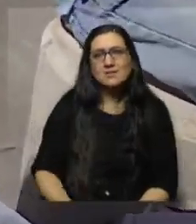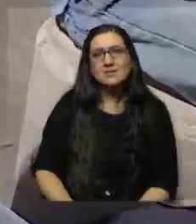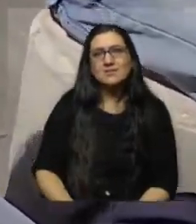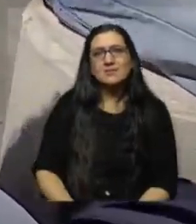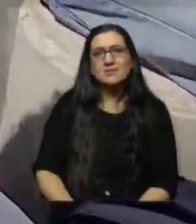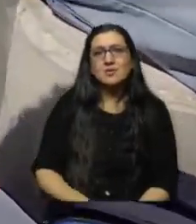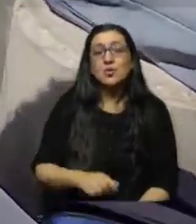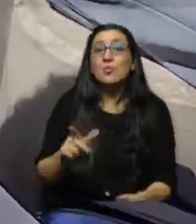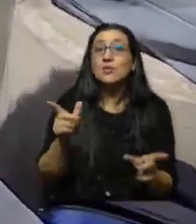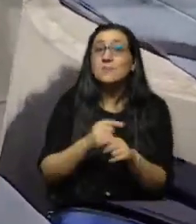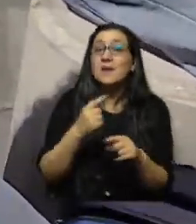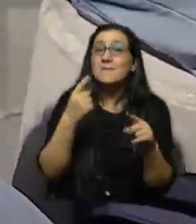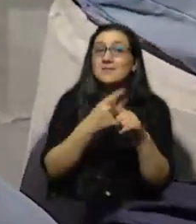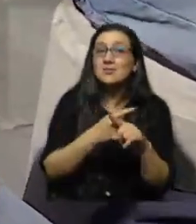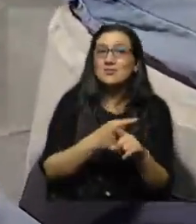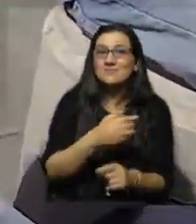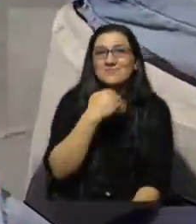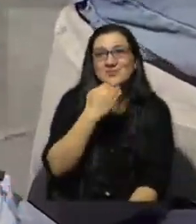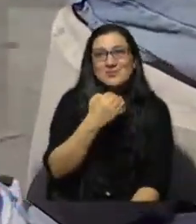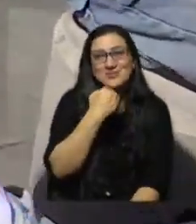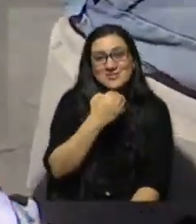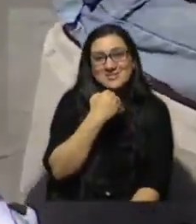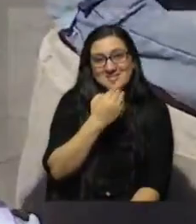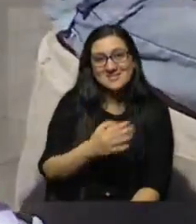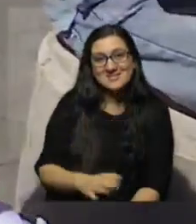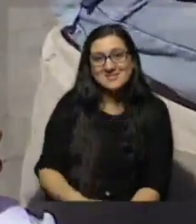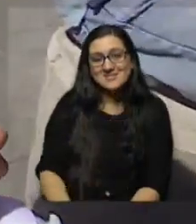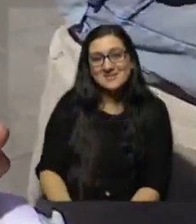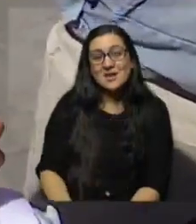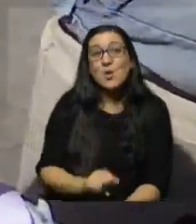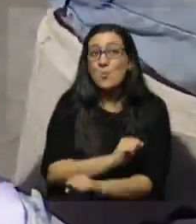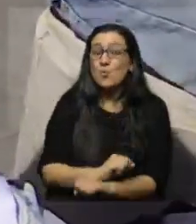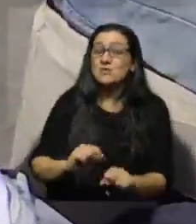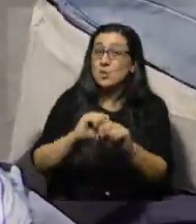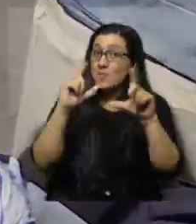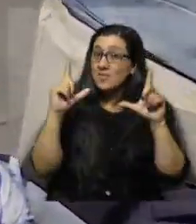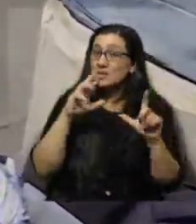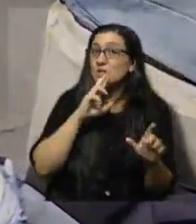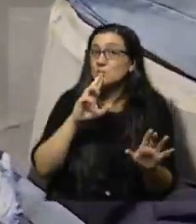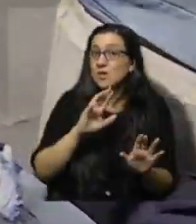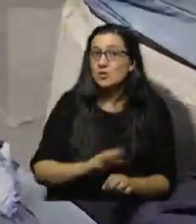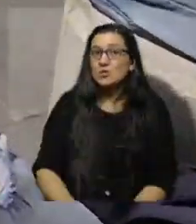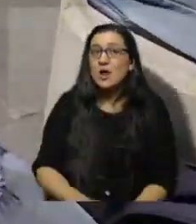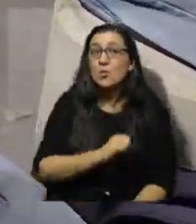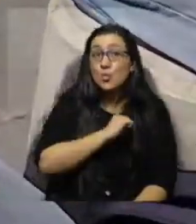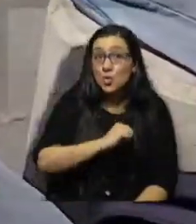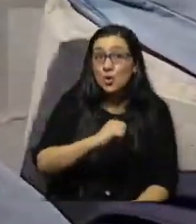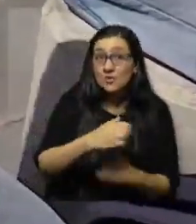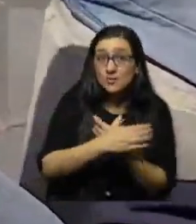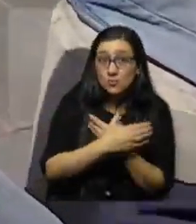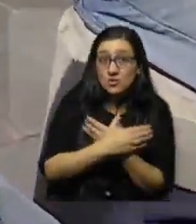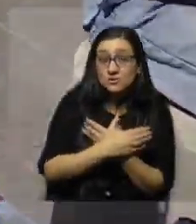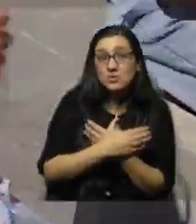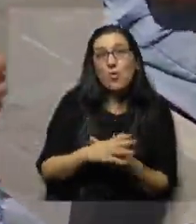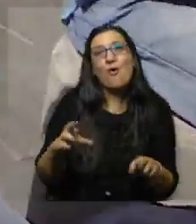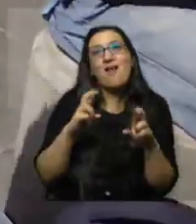sale? No sé, este mundial nos puede sorprender a todos, no sé. Pero ¿el gol de Darwin? Sí, ojalá.